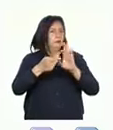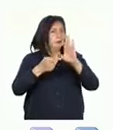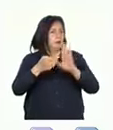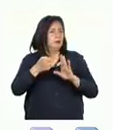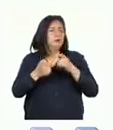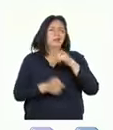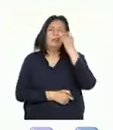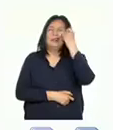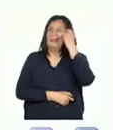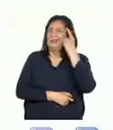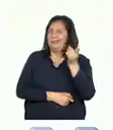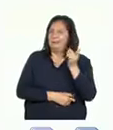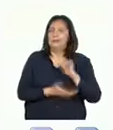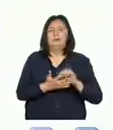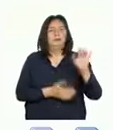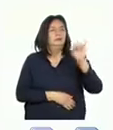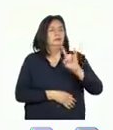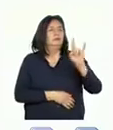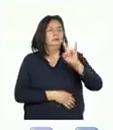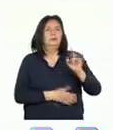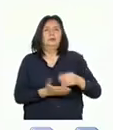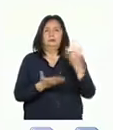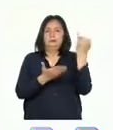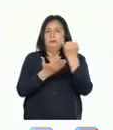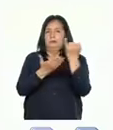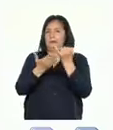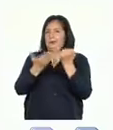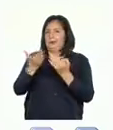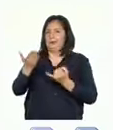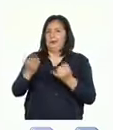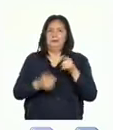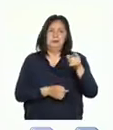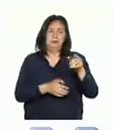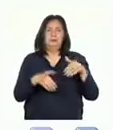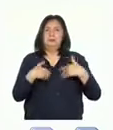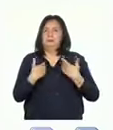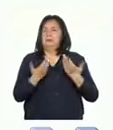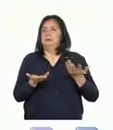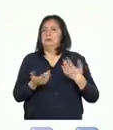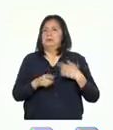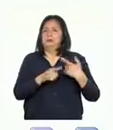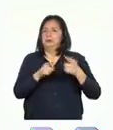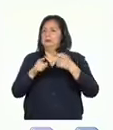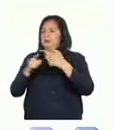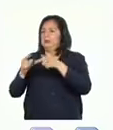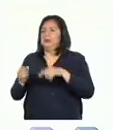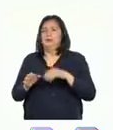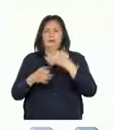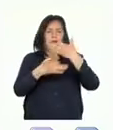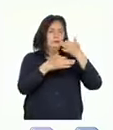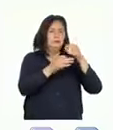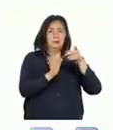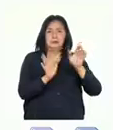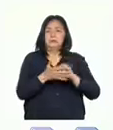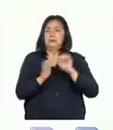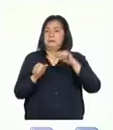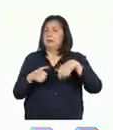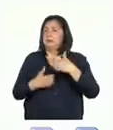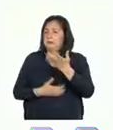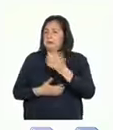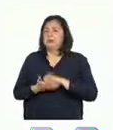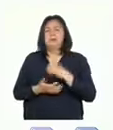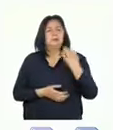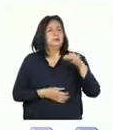y comprenderlas es utilizar un gráfico. Este puede tener diferentes formas, pero debemos